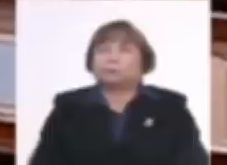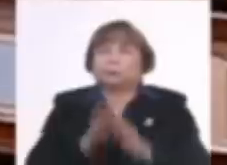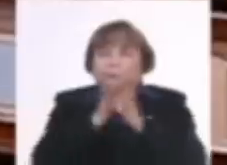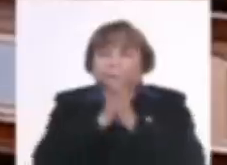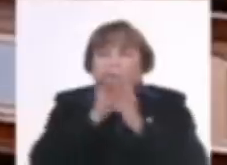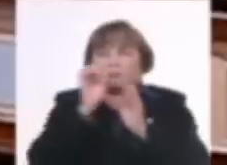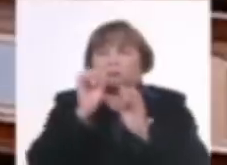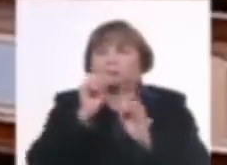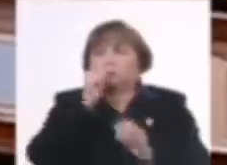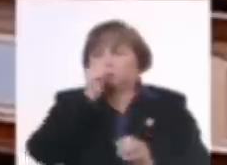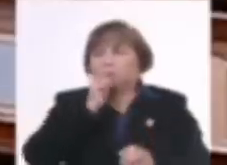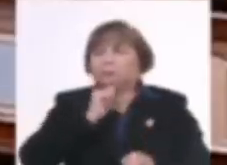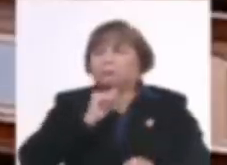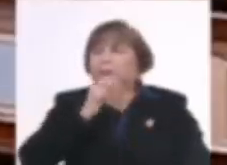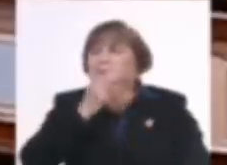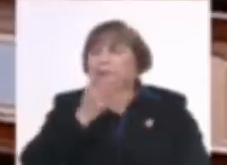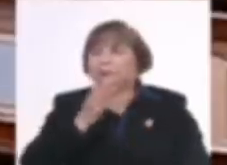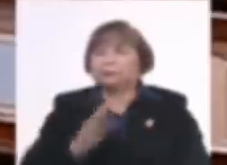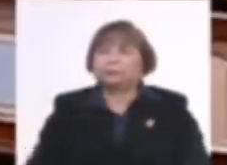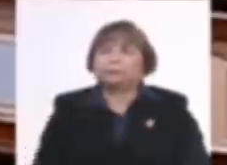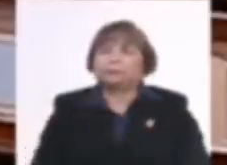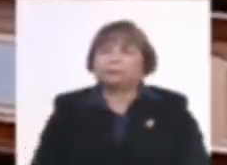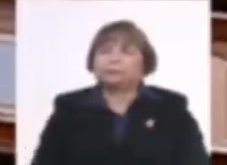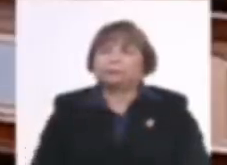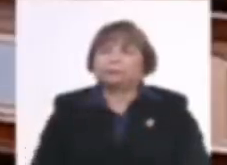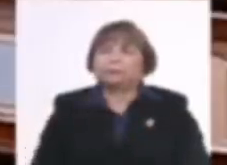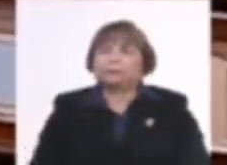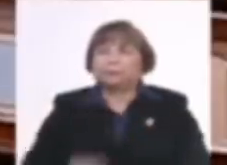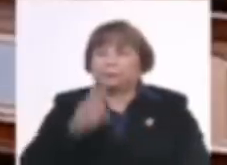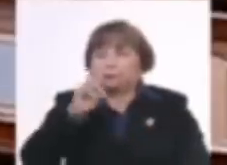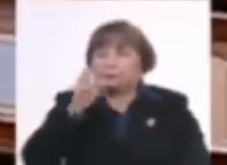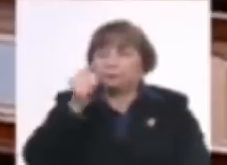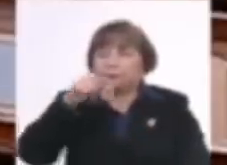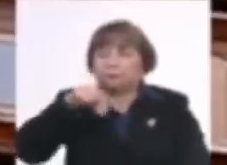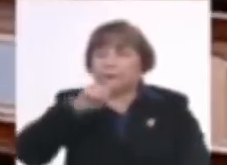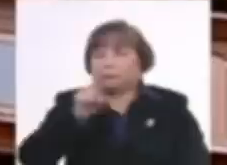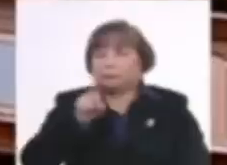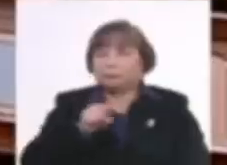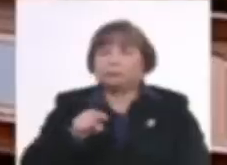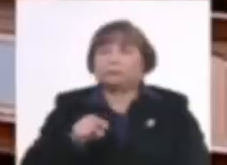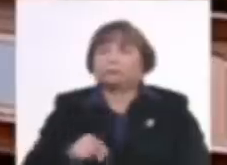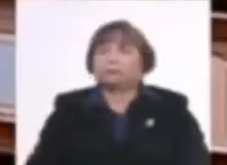le pido un poco de tolerancia. Congresista Vázquez.